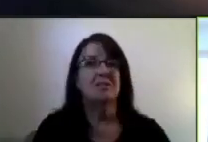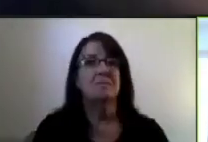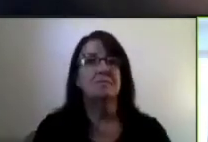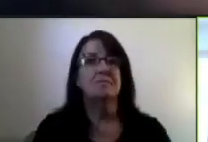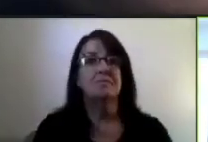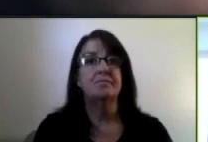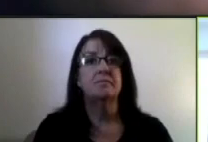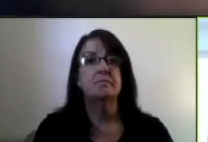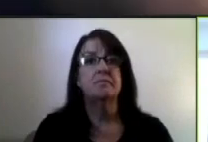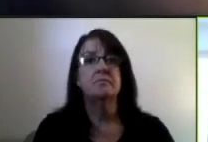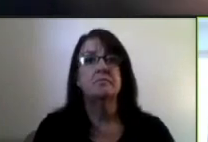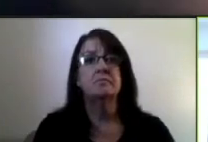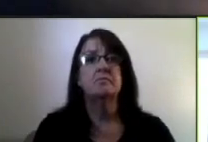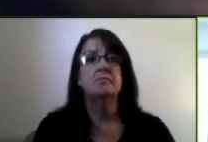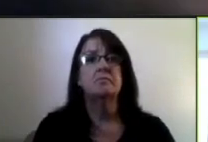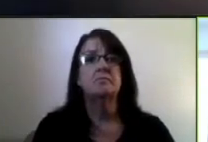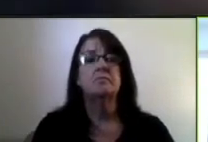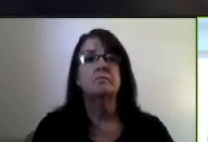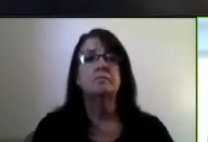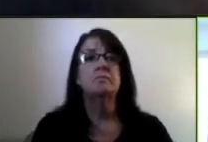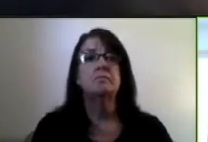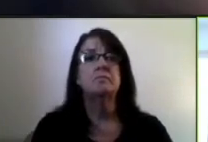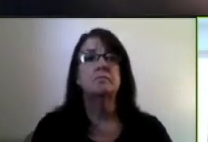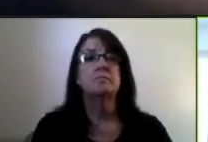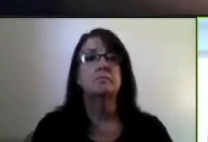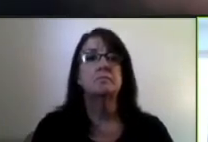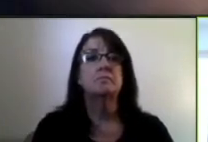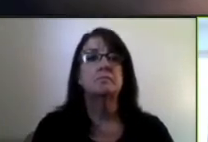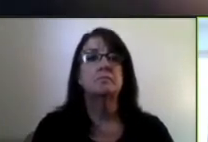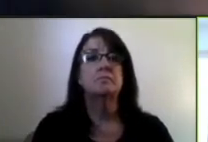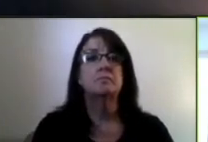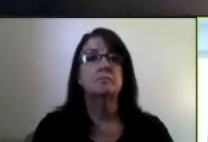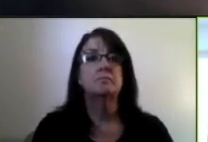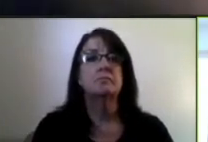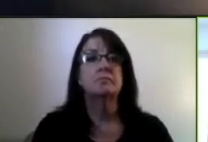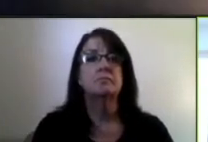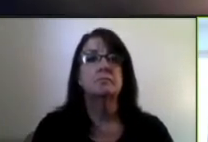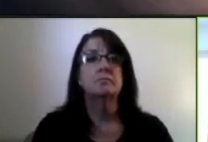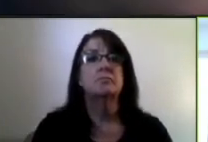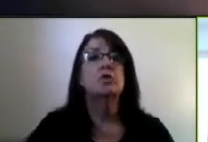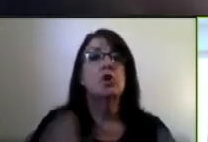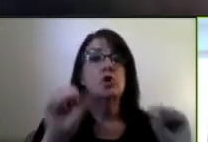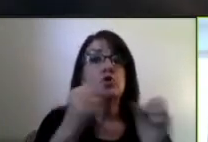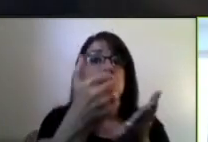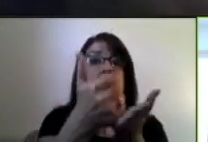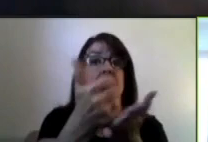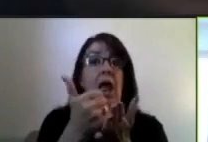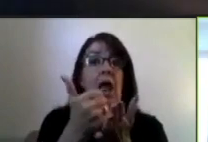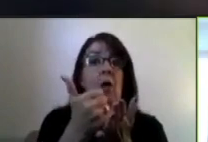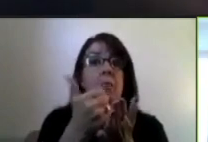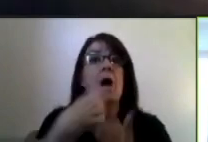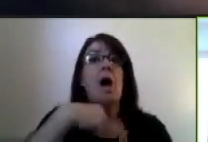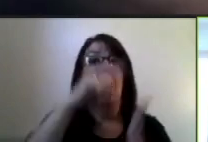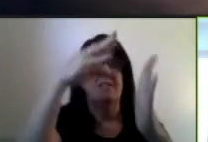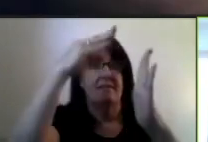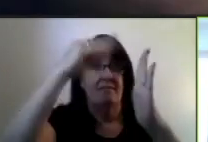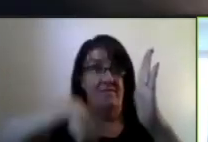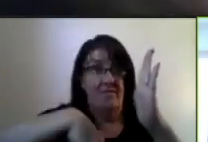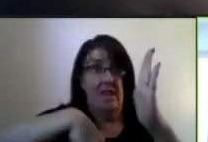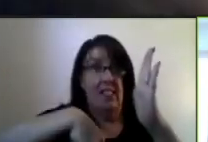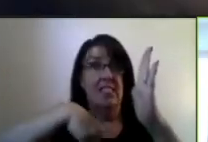y nos hizo más difícil dar información. Ahora you can help us. If you fill it out your